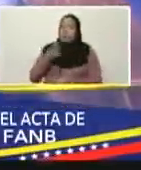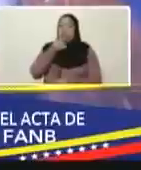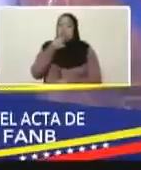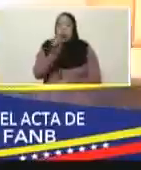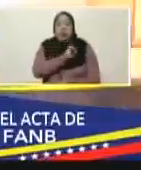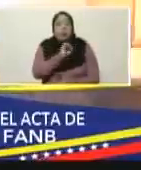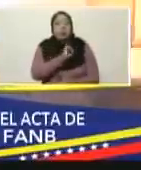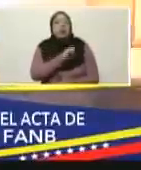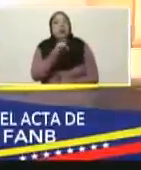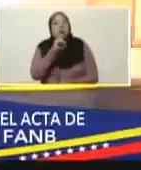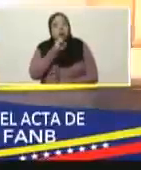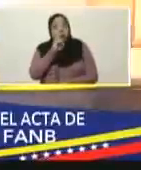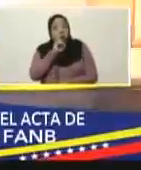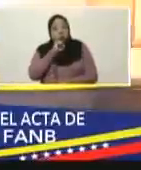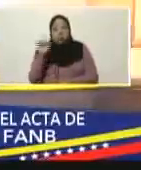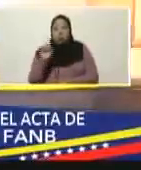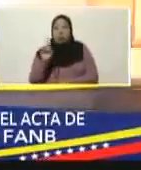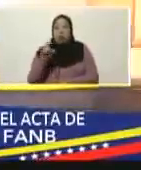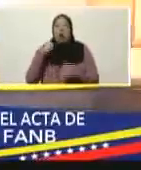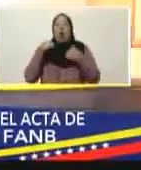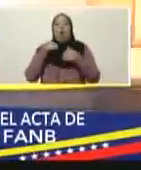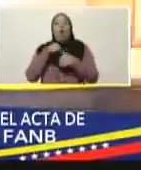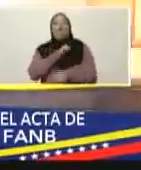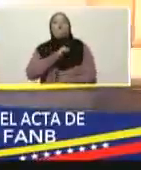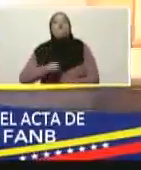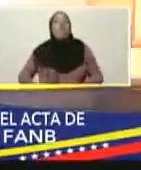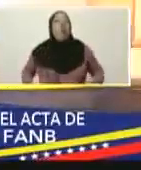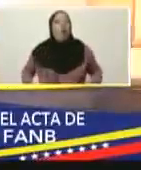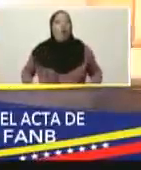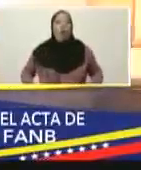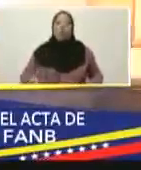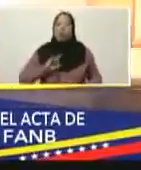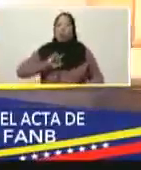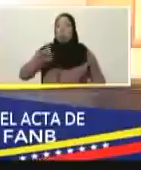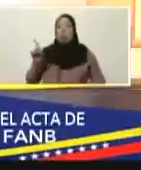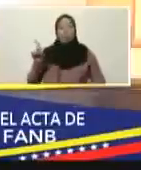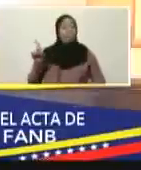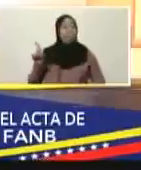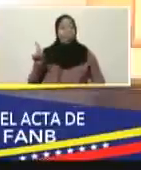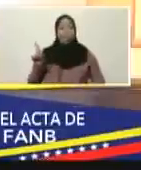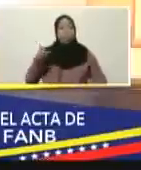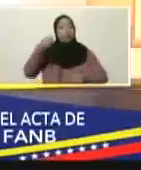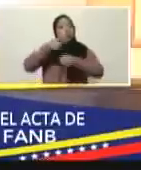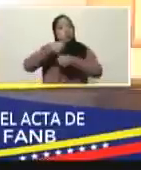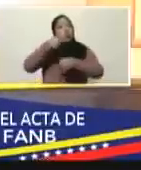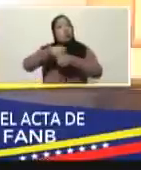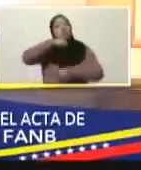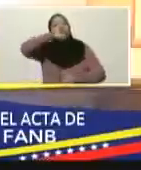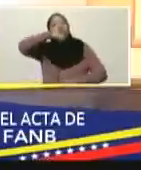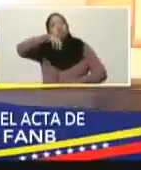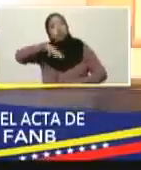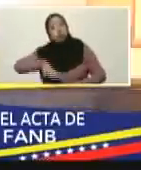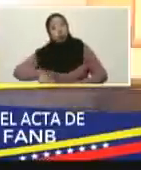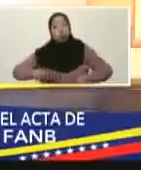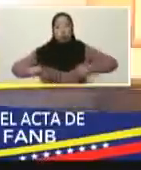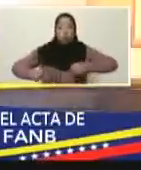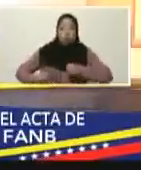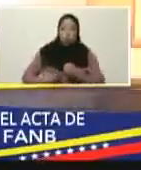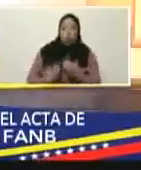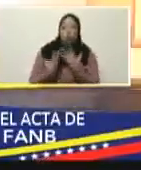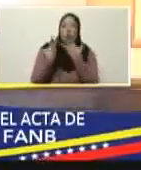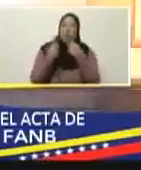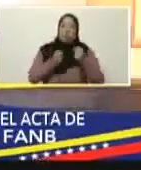cobardes ni perezosos. Se necesita, como ha demostrado nuestra historia, un espíritu